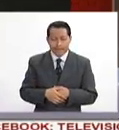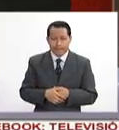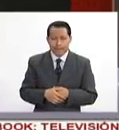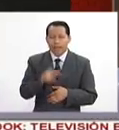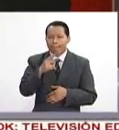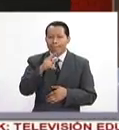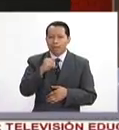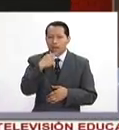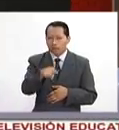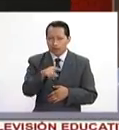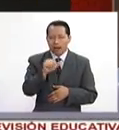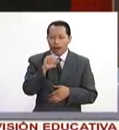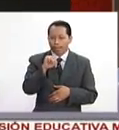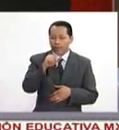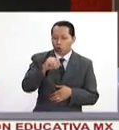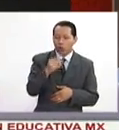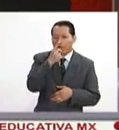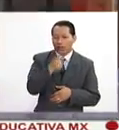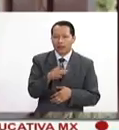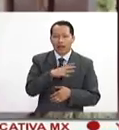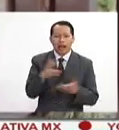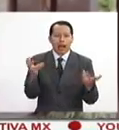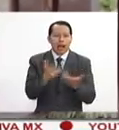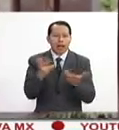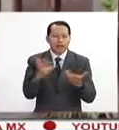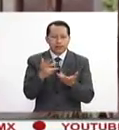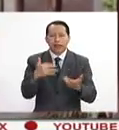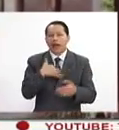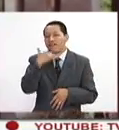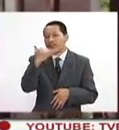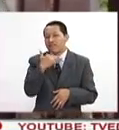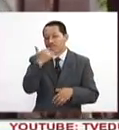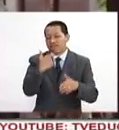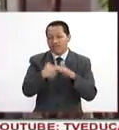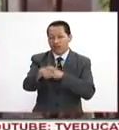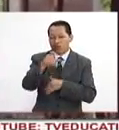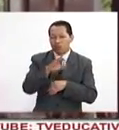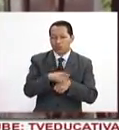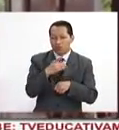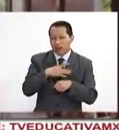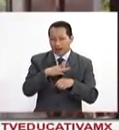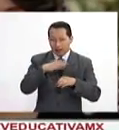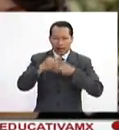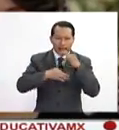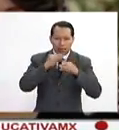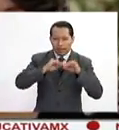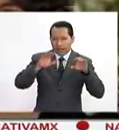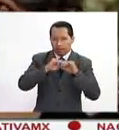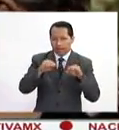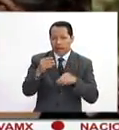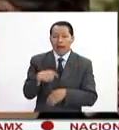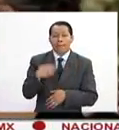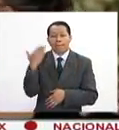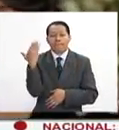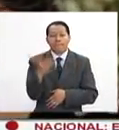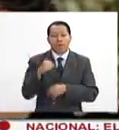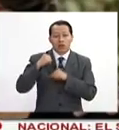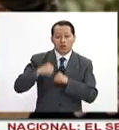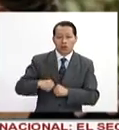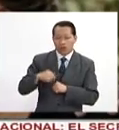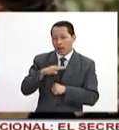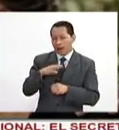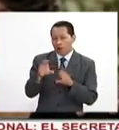El PRI acusó a Andrés Manuel López Obrador de cometer un fraude con su sobreexposición en spots. Por ello llamó a la autoridad electoral a